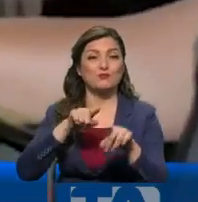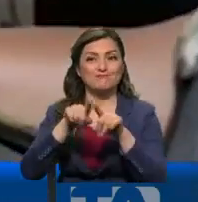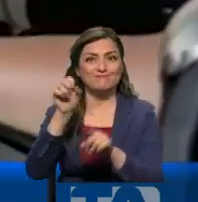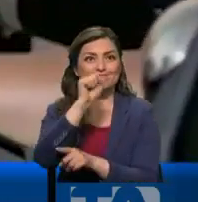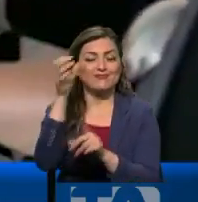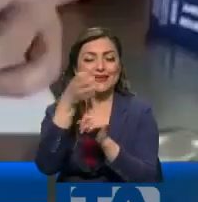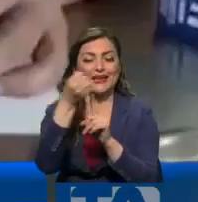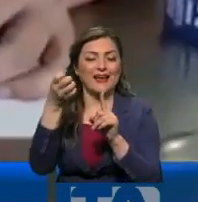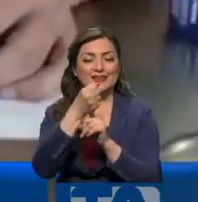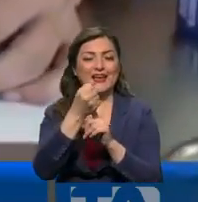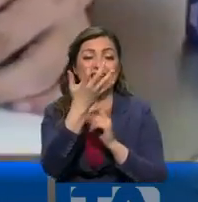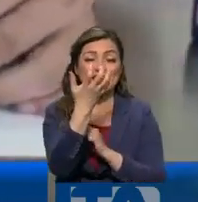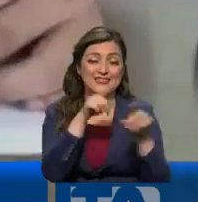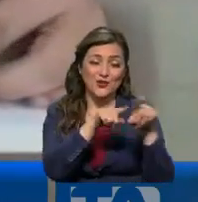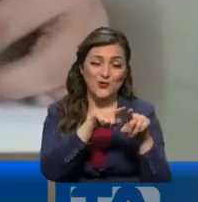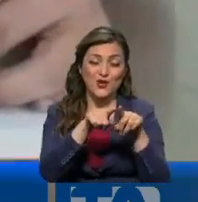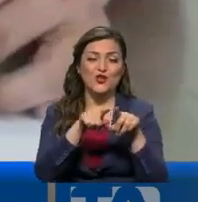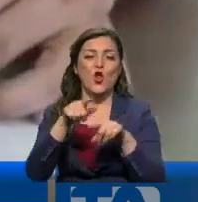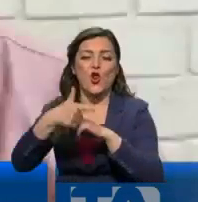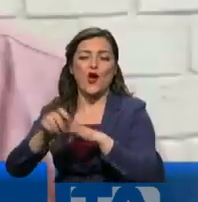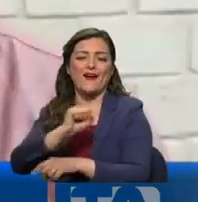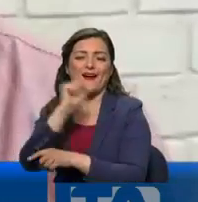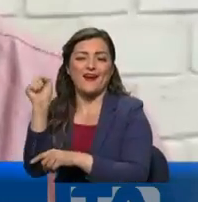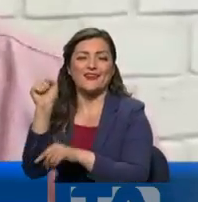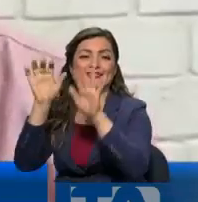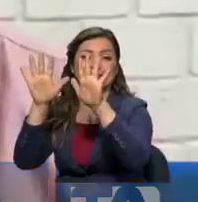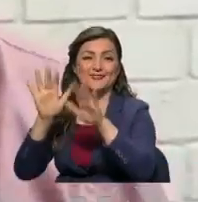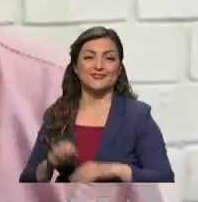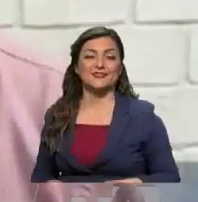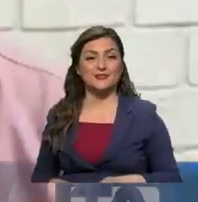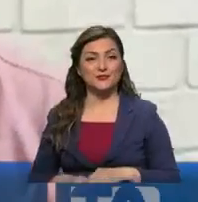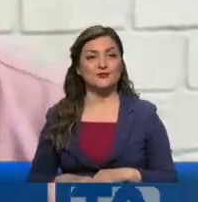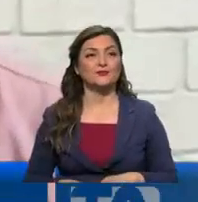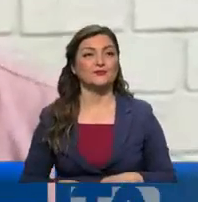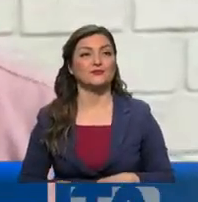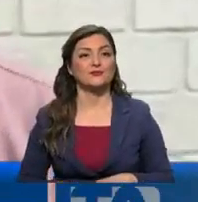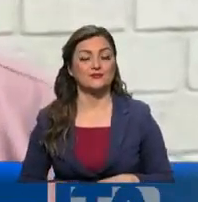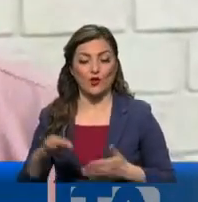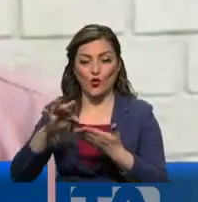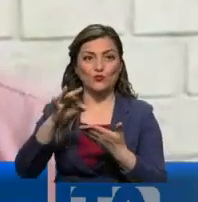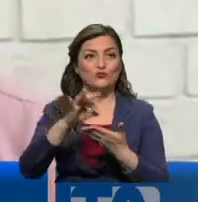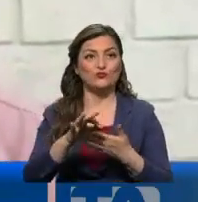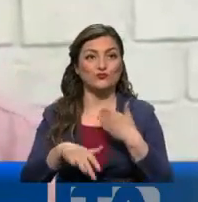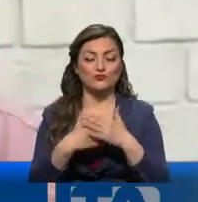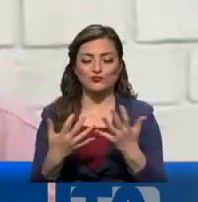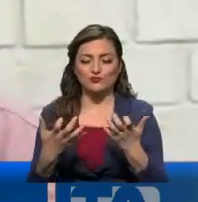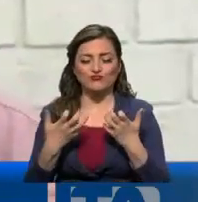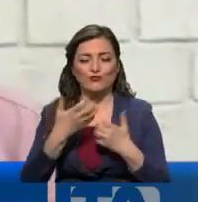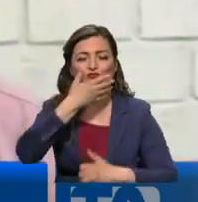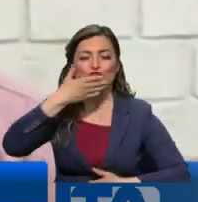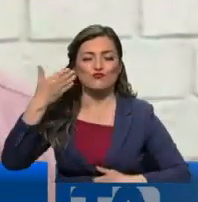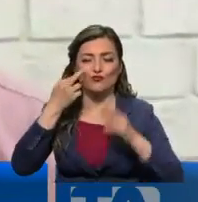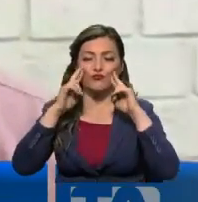10 ediciones de las 15 que se han realizado hasta el momento. Todos los cantones están prestos en hacer lo mejor para poder ser